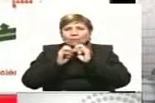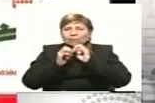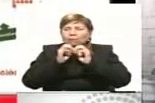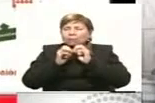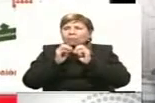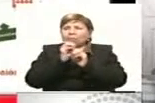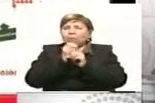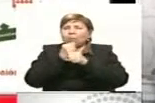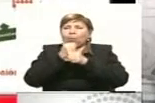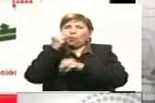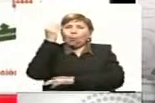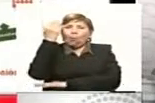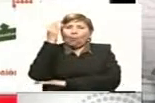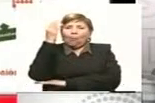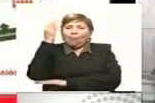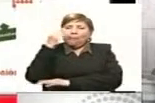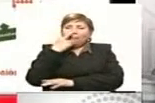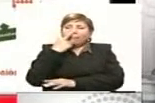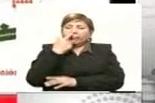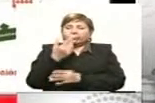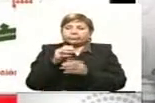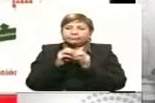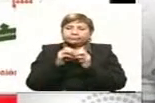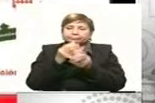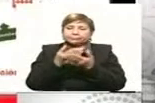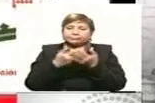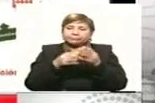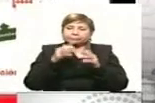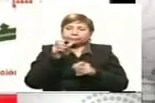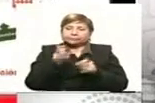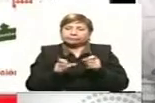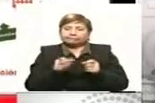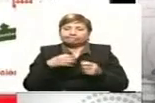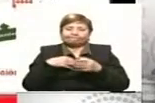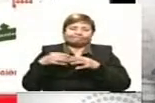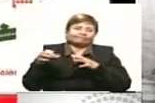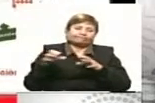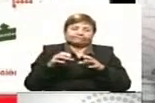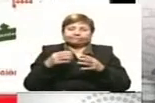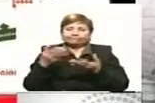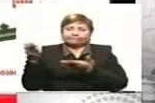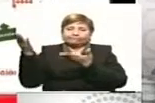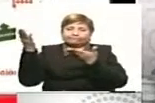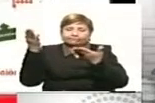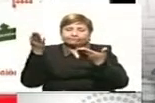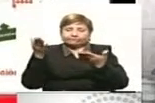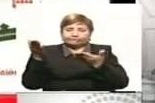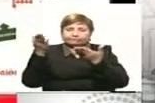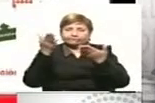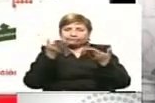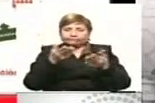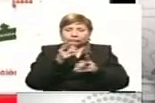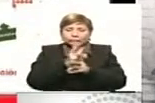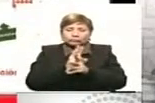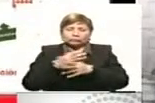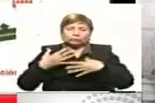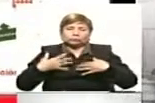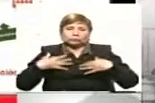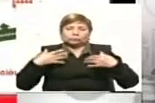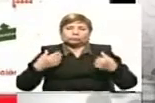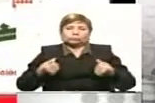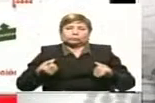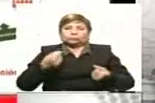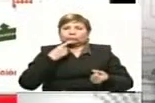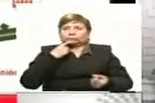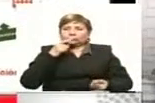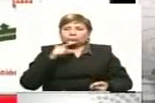un árbol, diseñar un árbol donde el ciudadano pueda ser referido y su salud cautelada, ¿no? Esto